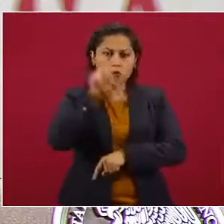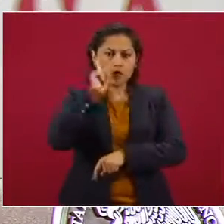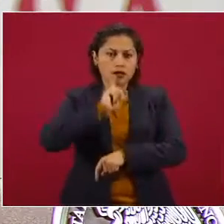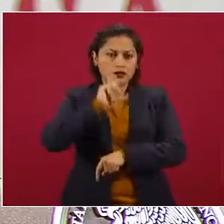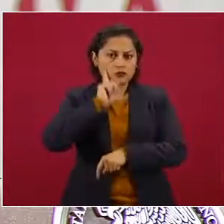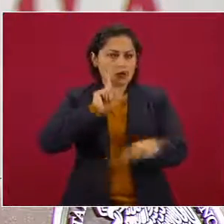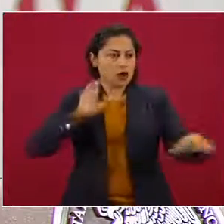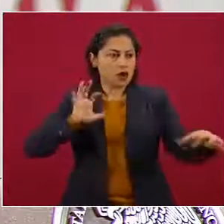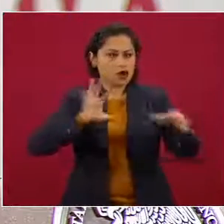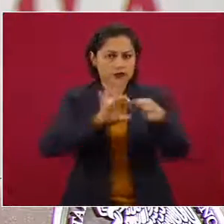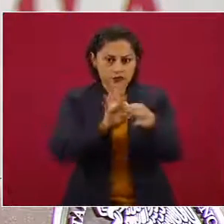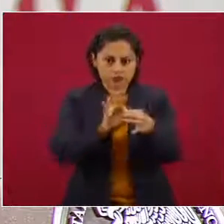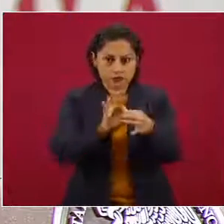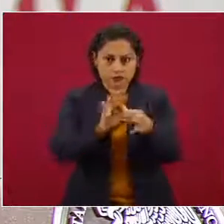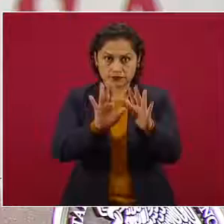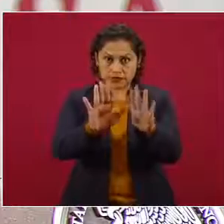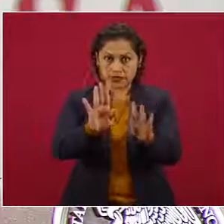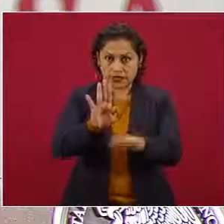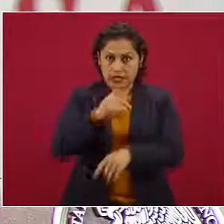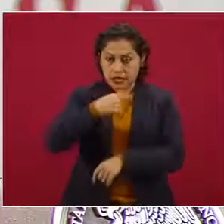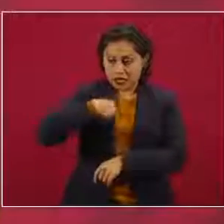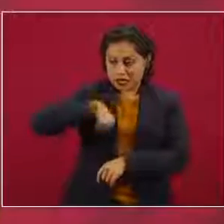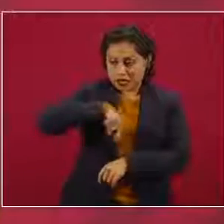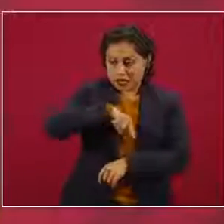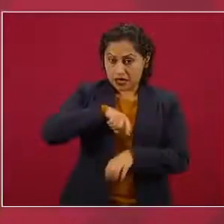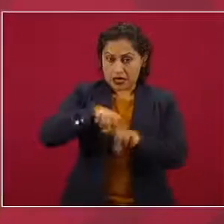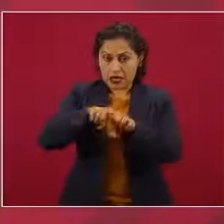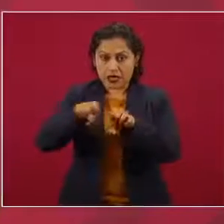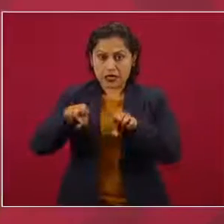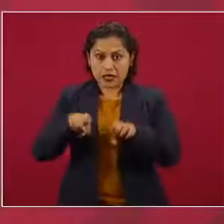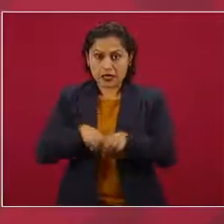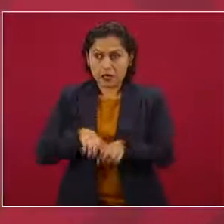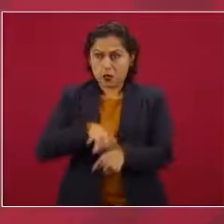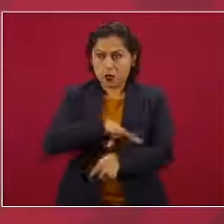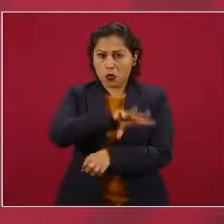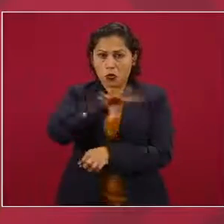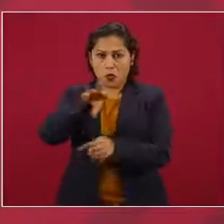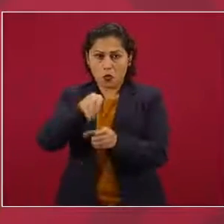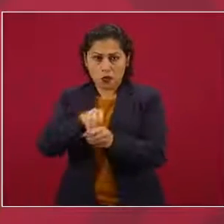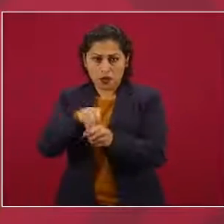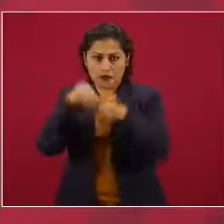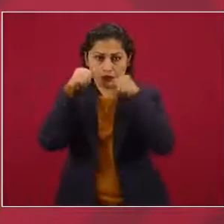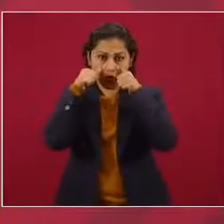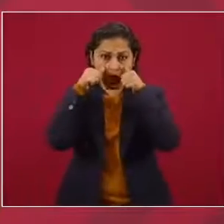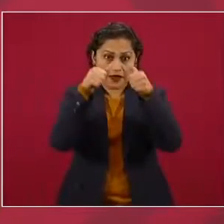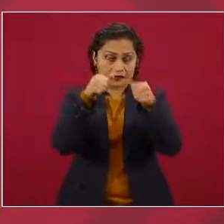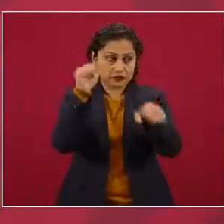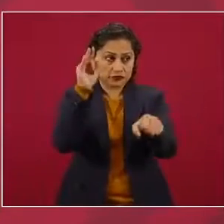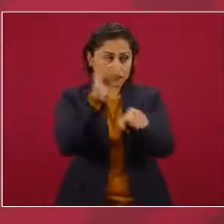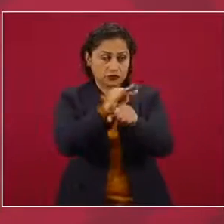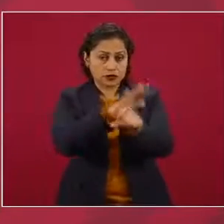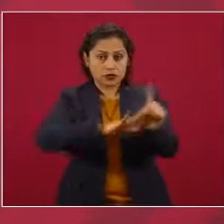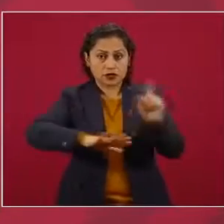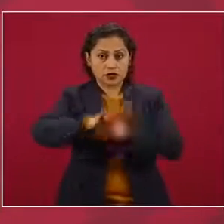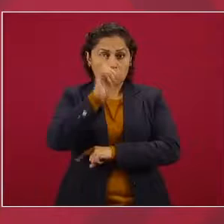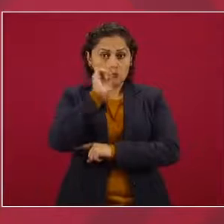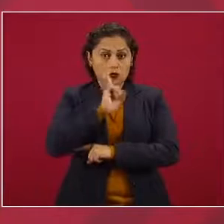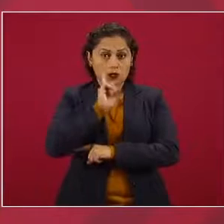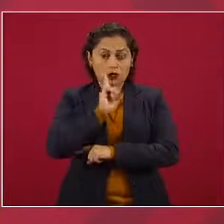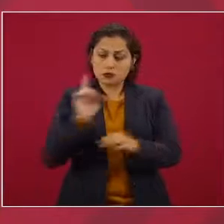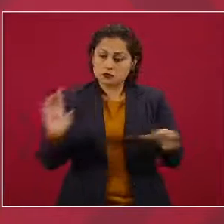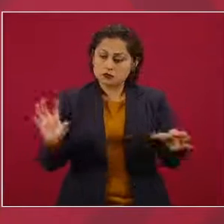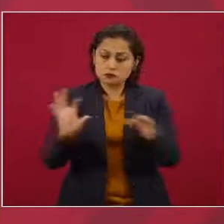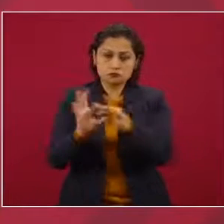Y todo el equipo que está atendiendo la protección a las mujeres tiene las mismas